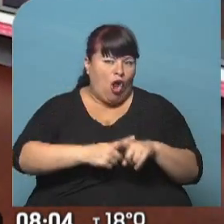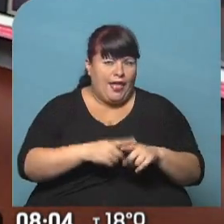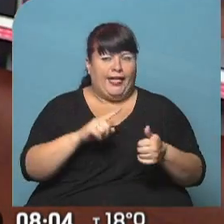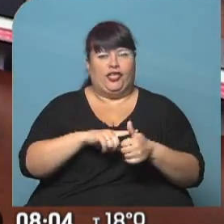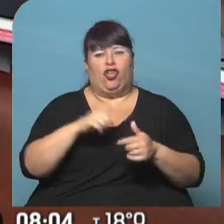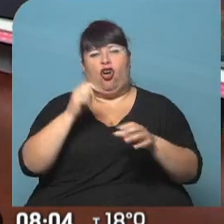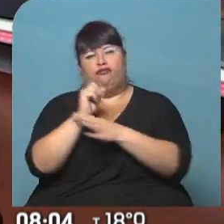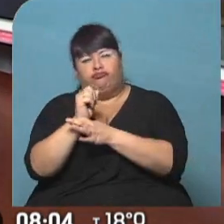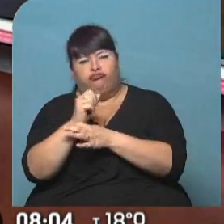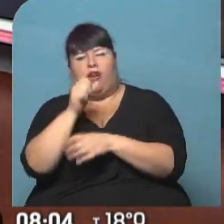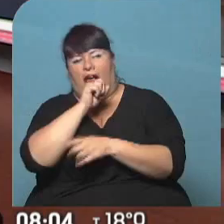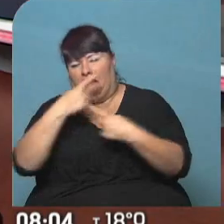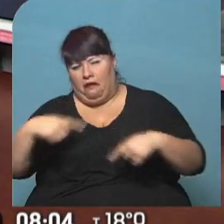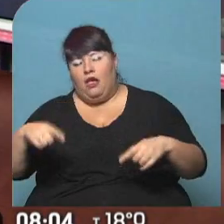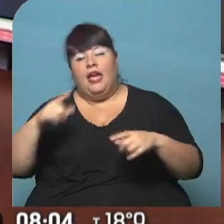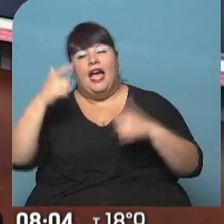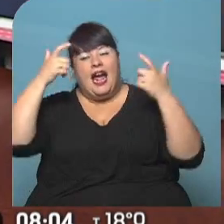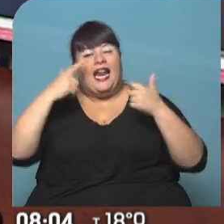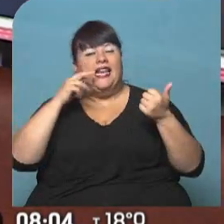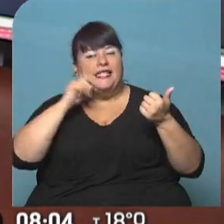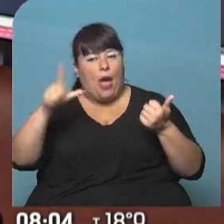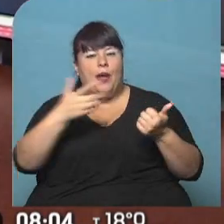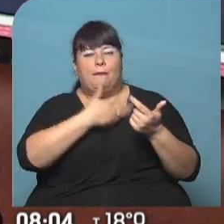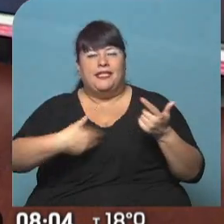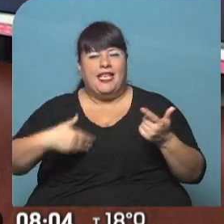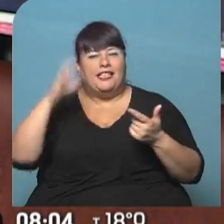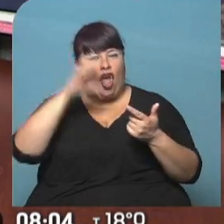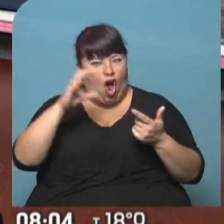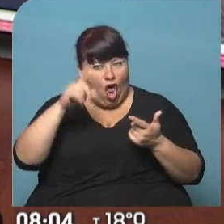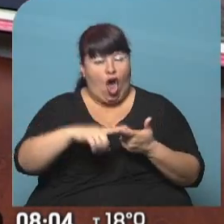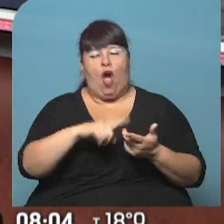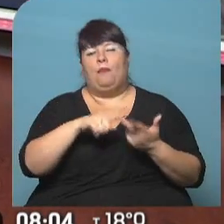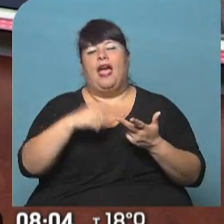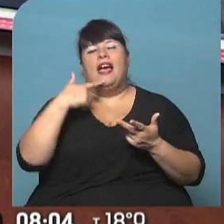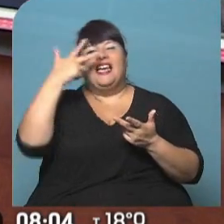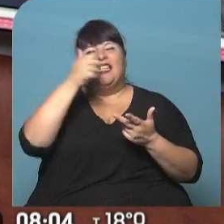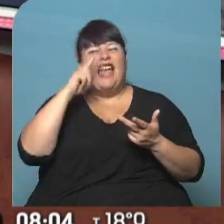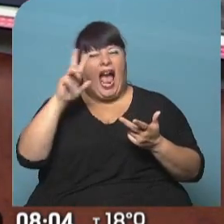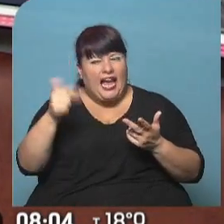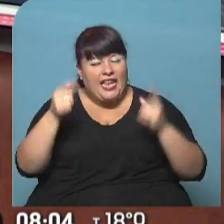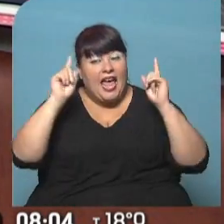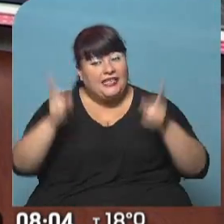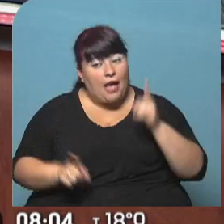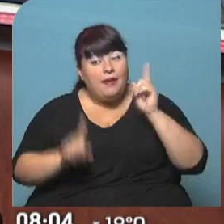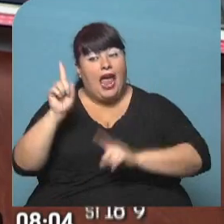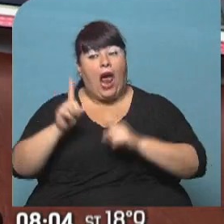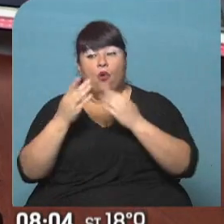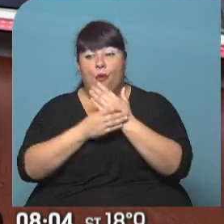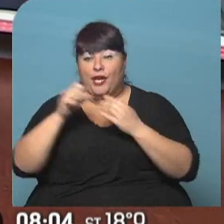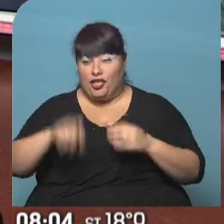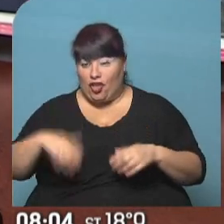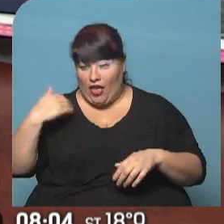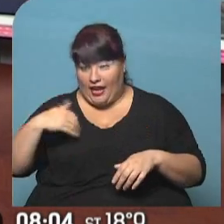político, del espectáculo, la reina Isabel, el presidente de Colombia, Shakira y también algunos ministros de